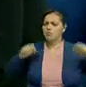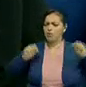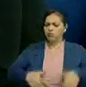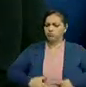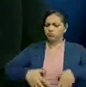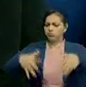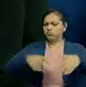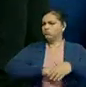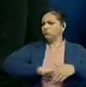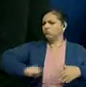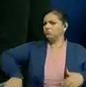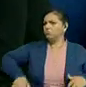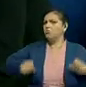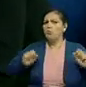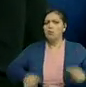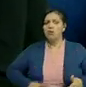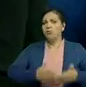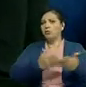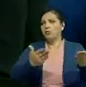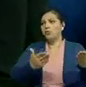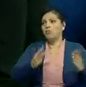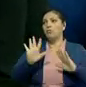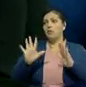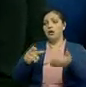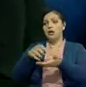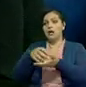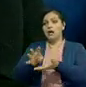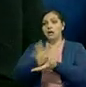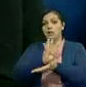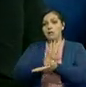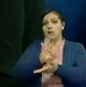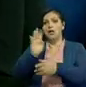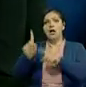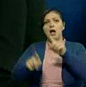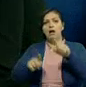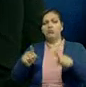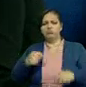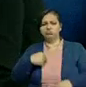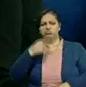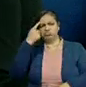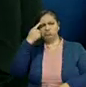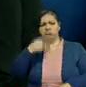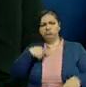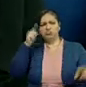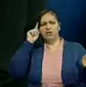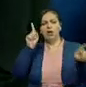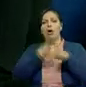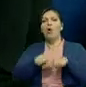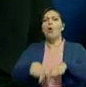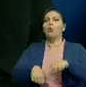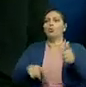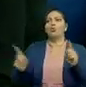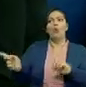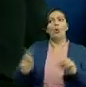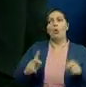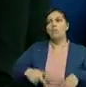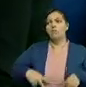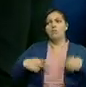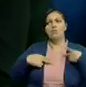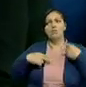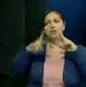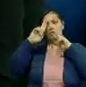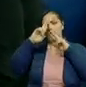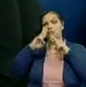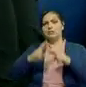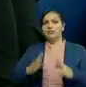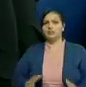víctima a decidir por hacerse un aborto, precisamente para evitar que ésta sea estigmatizada, que pueda ser condenada, que pueda